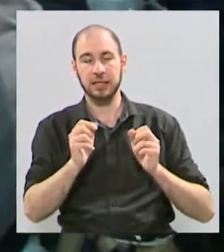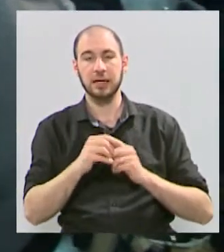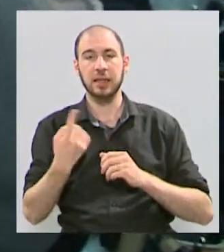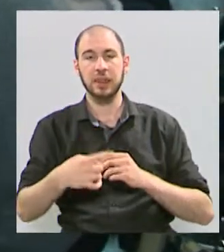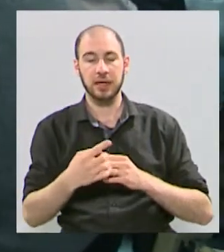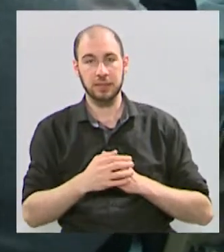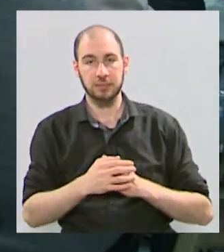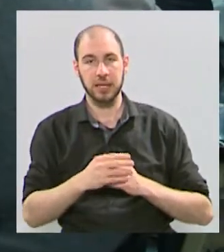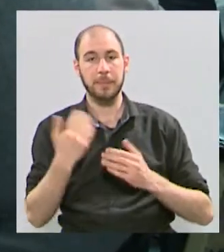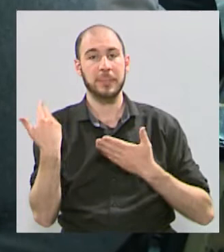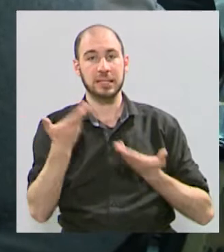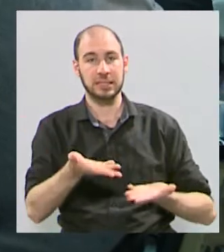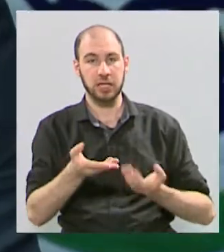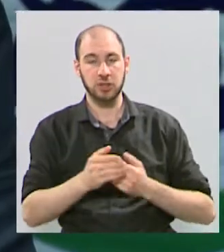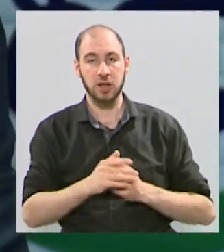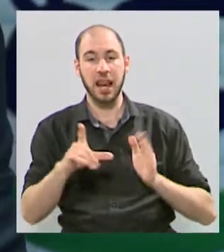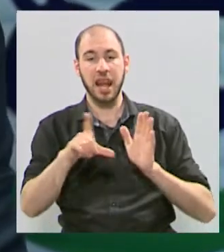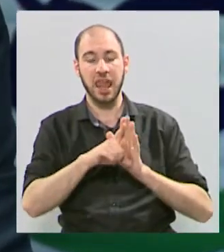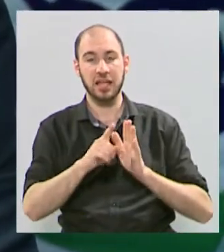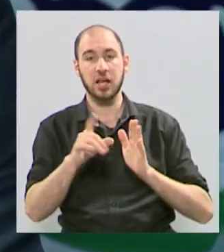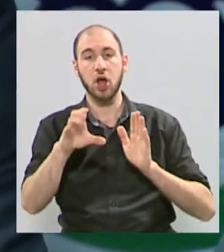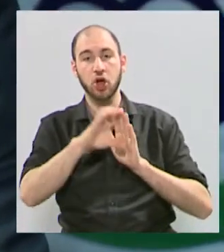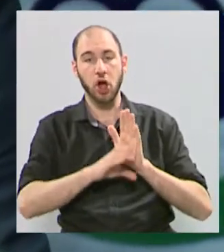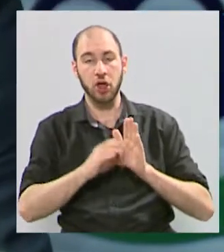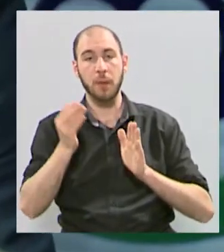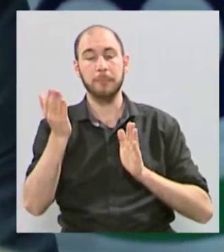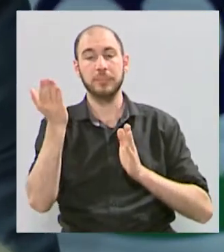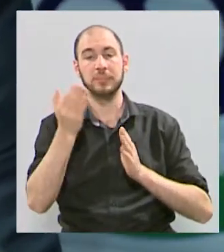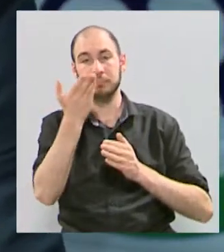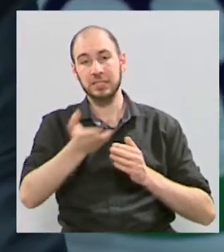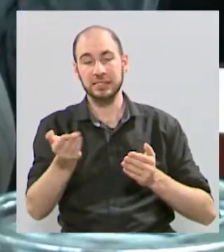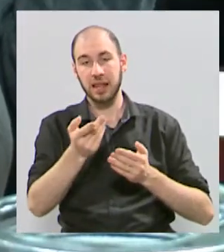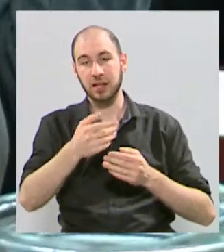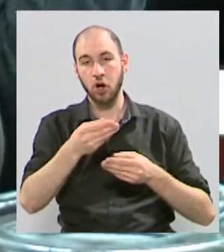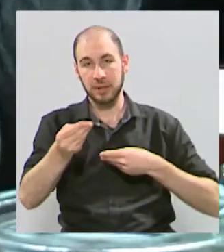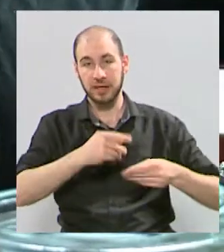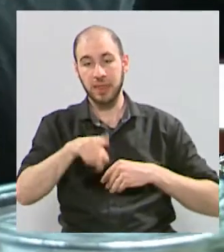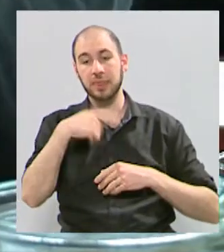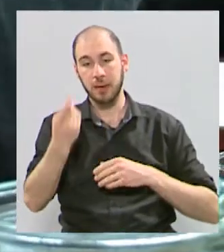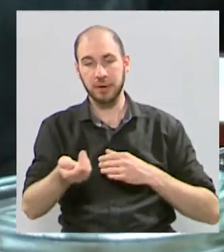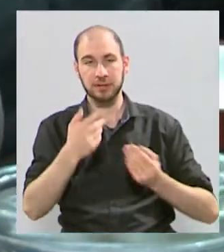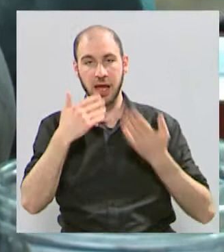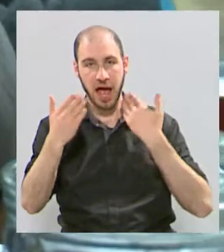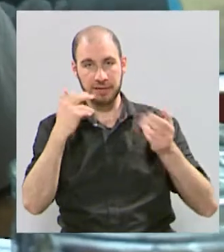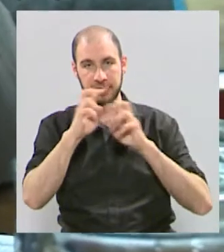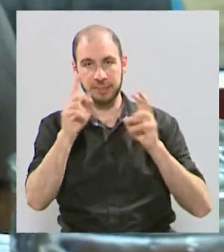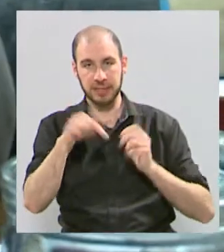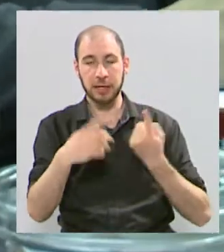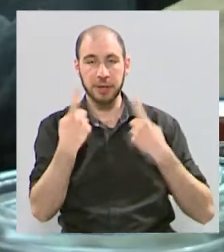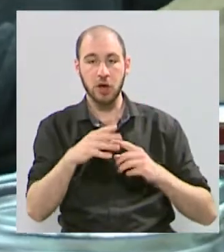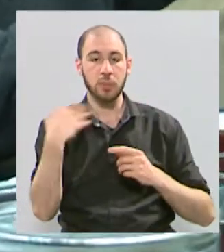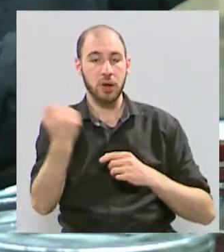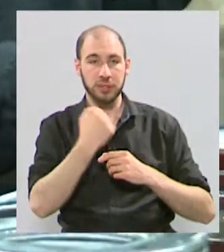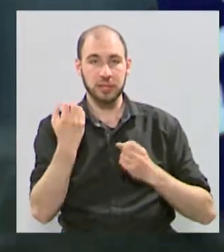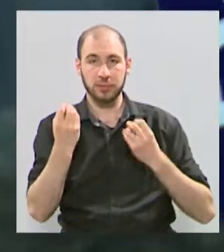marco de la presentación de la ley del nuevo Código Procesal Civil y Comercial, que en un ratito vamos a estar conversando sobre esto, pero bueno, es